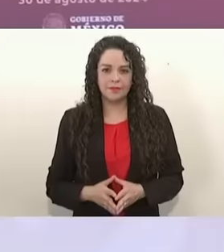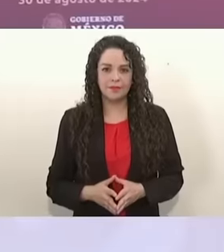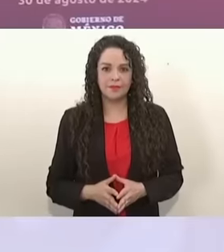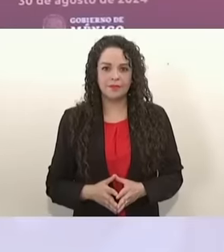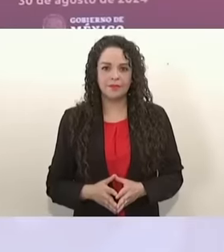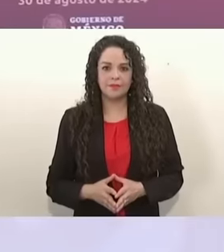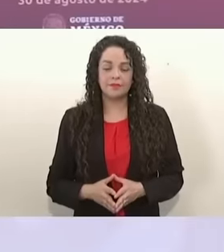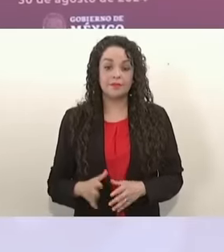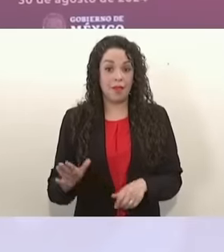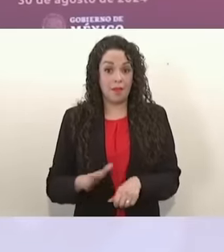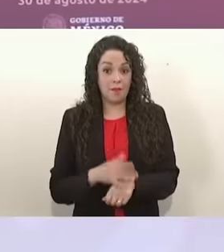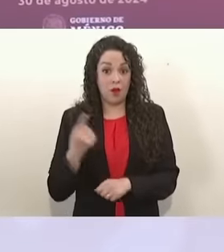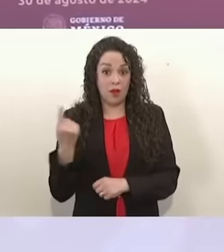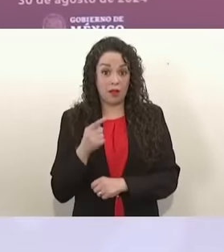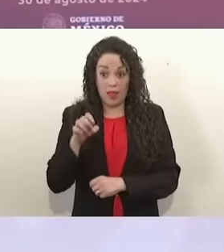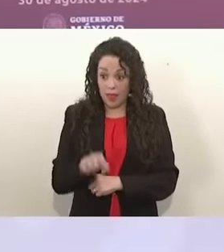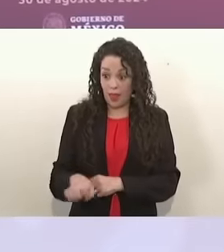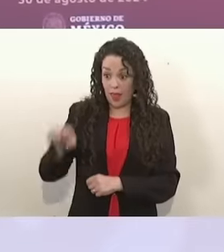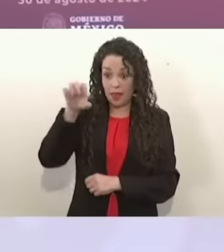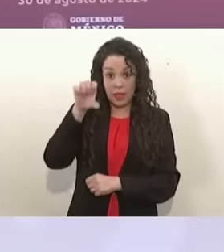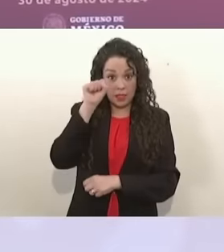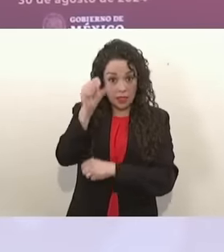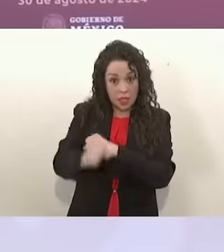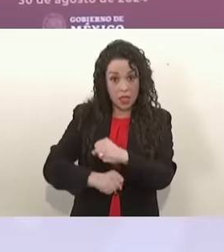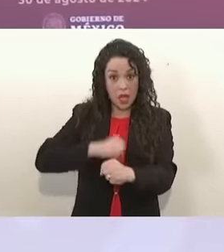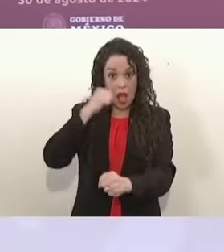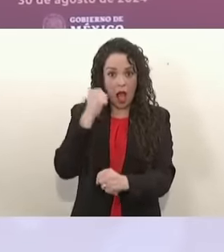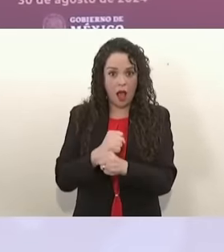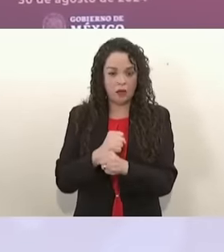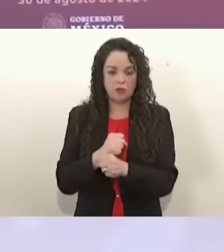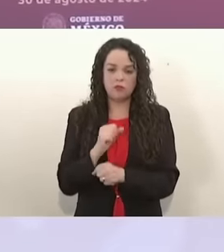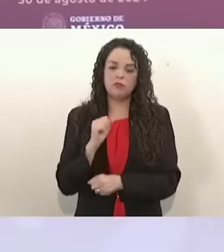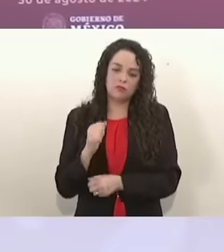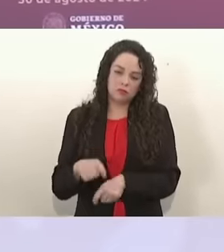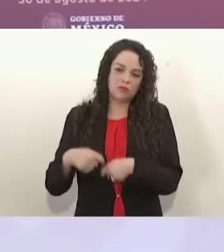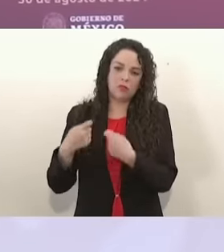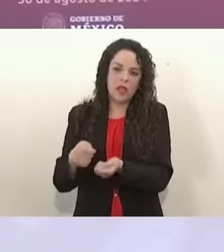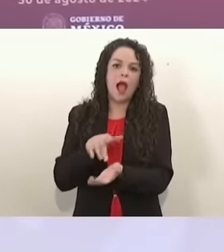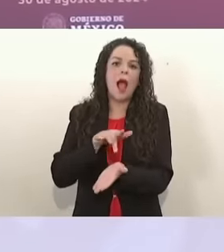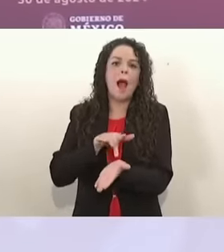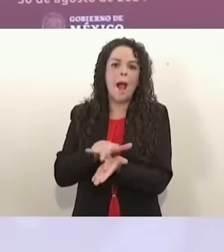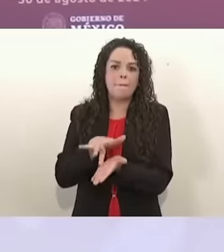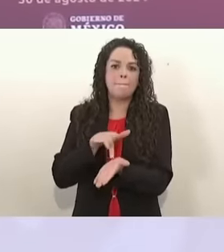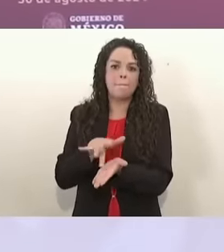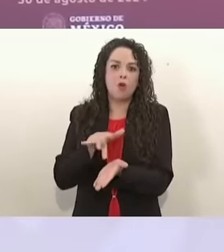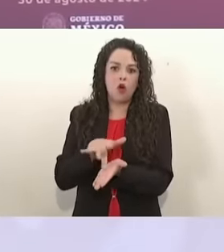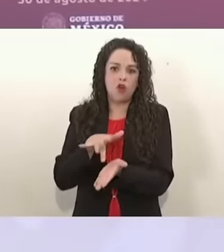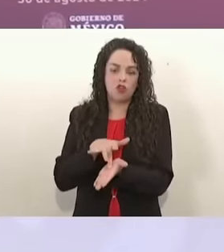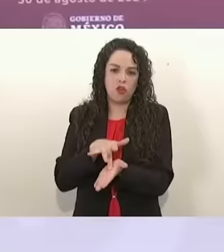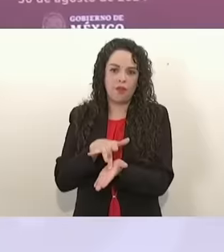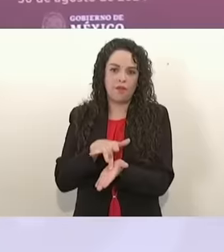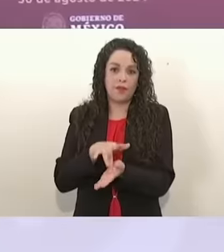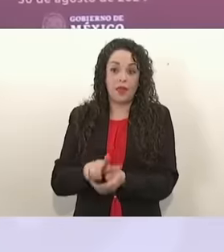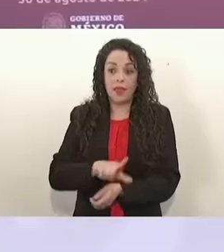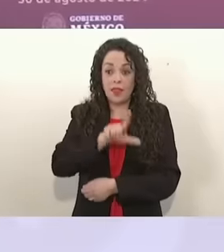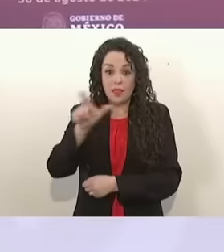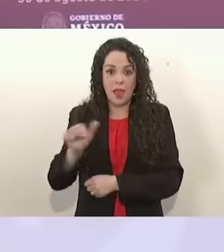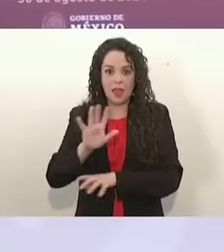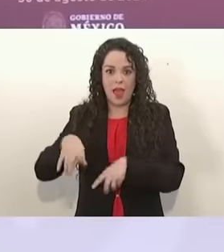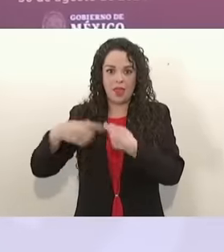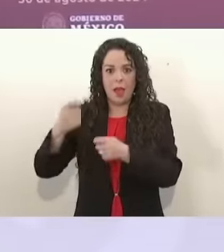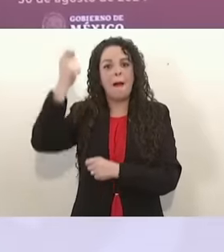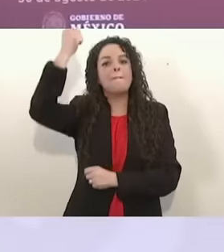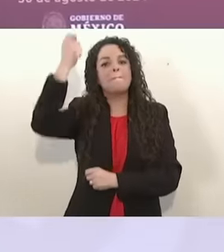Y al llegar a los 60 años, un apoyo previo a la pensión universal de adulto